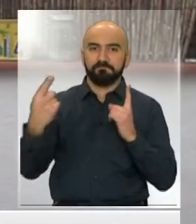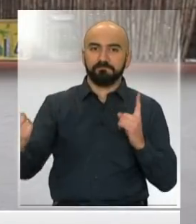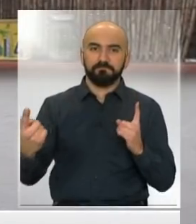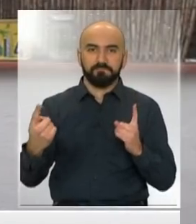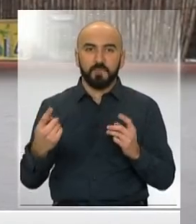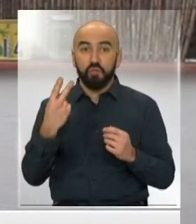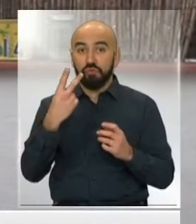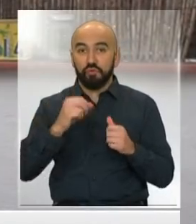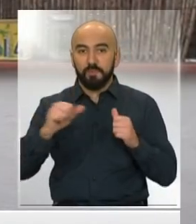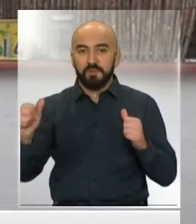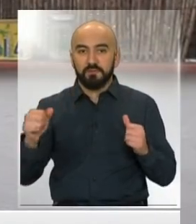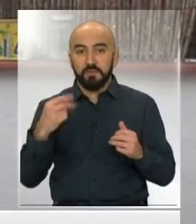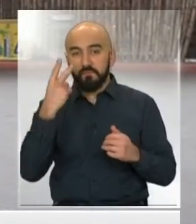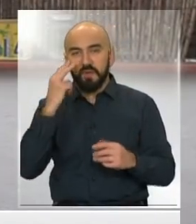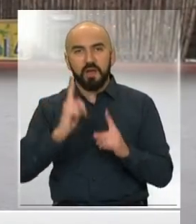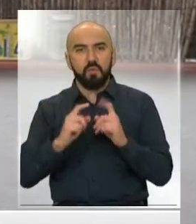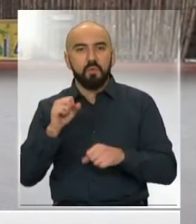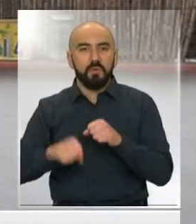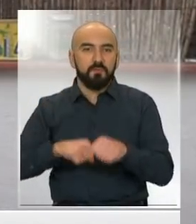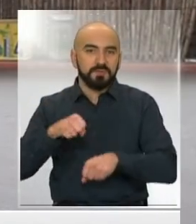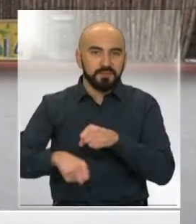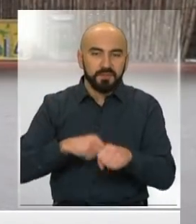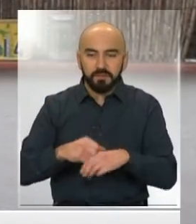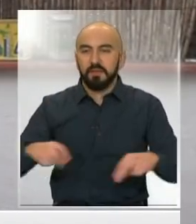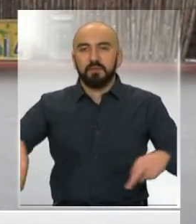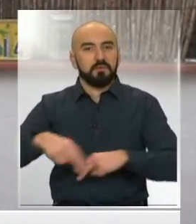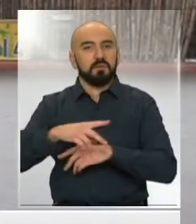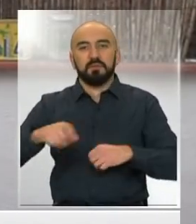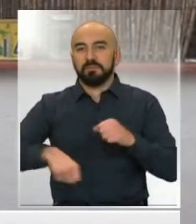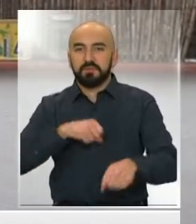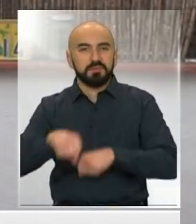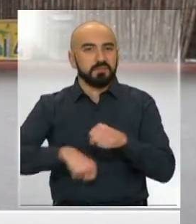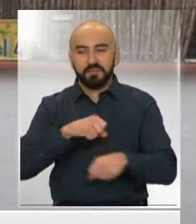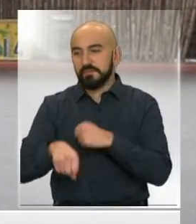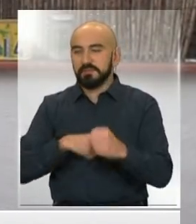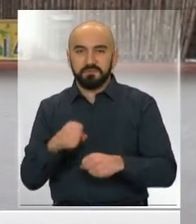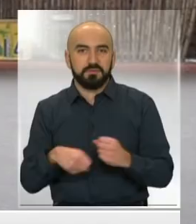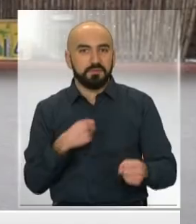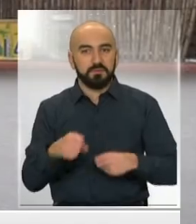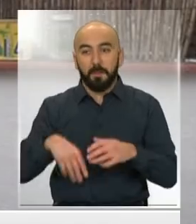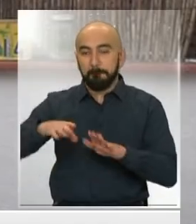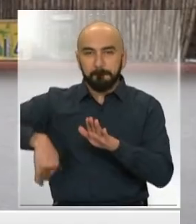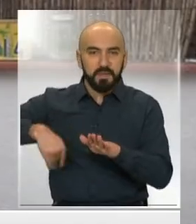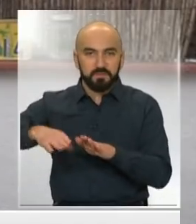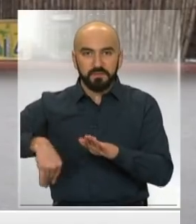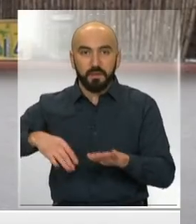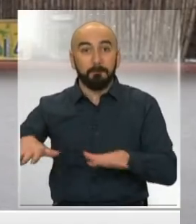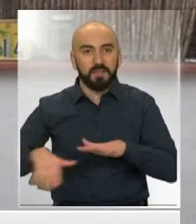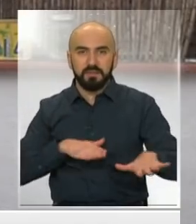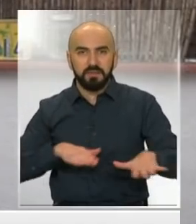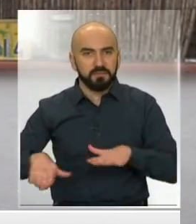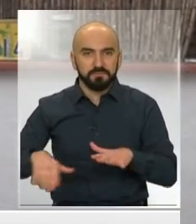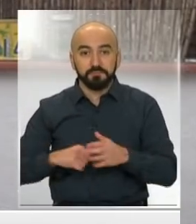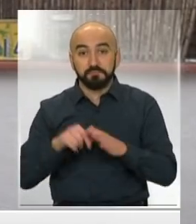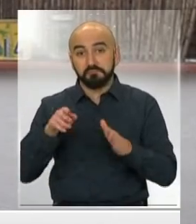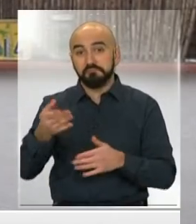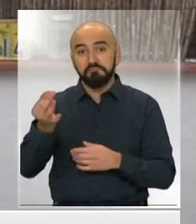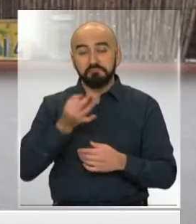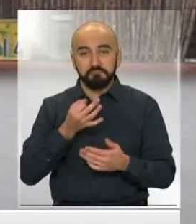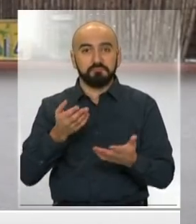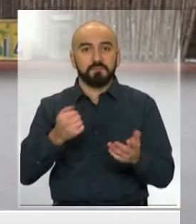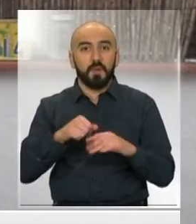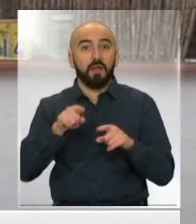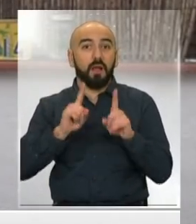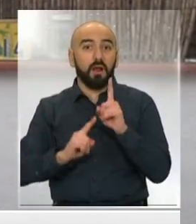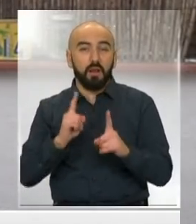día se veía que había muchos chicos que salían en bicicleta que se comenzaban a pasear por todas partes que salían en patines la verdad que como dices tú se puso más allá de una medida que